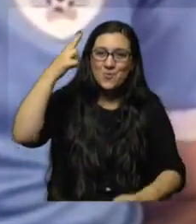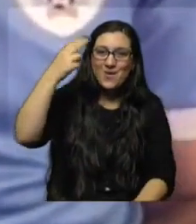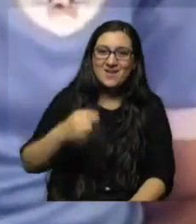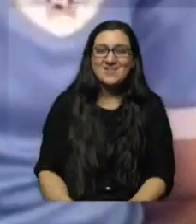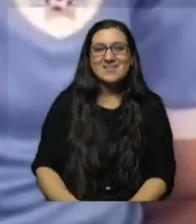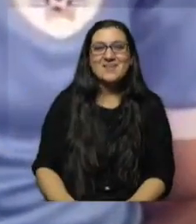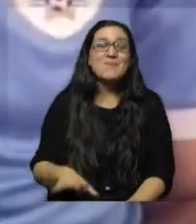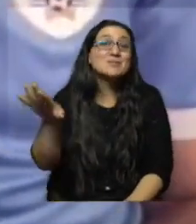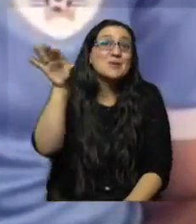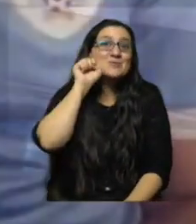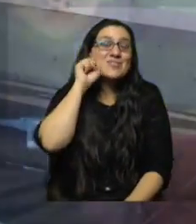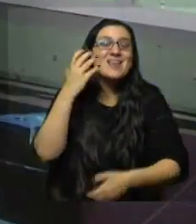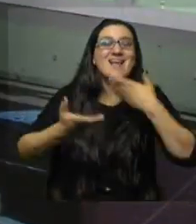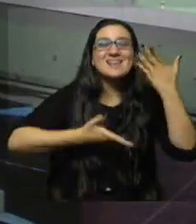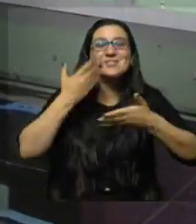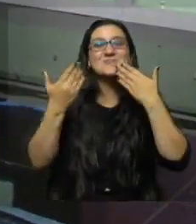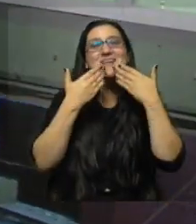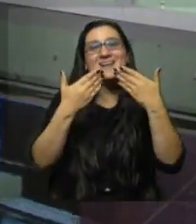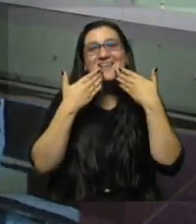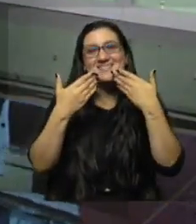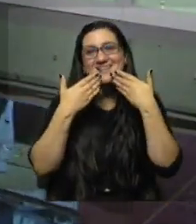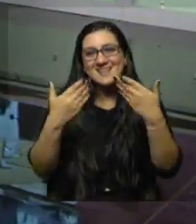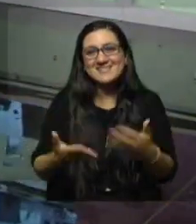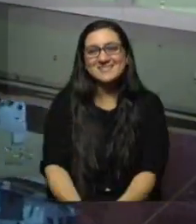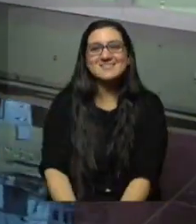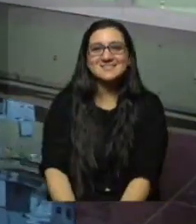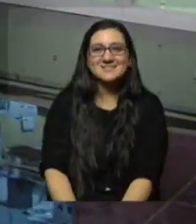escuchando esta preciosa canción. Gracias. Un beso grande para todos. Qué lindo, estas son